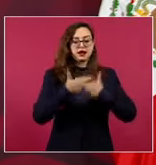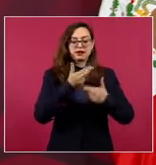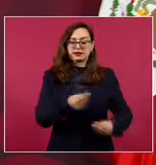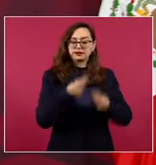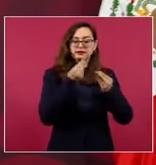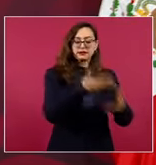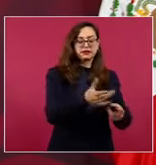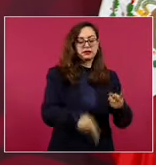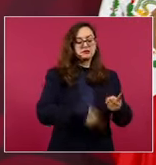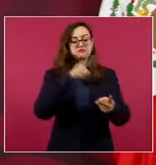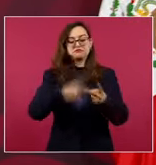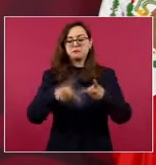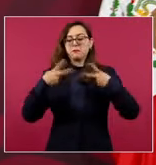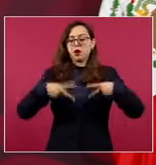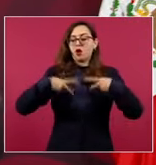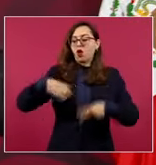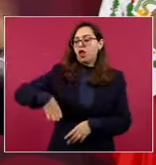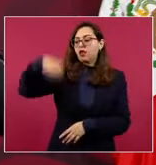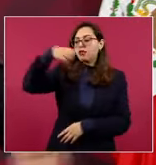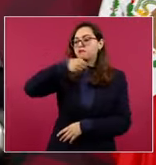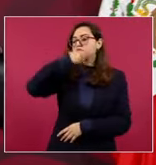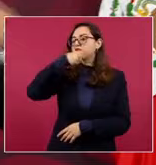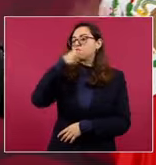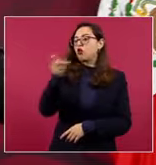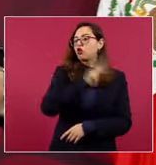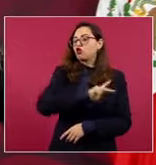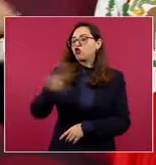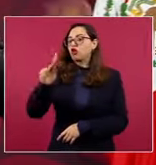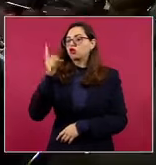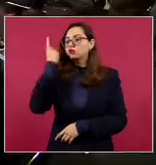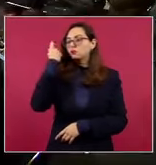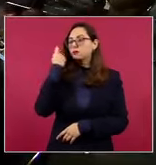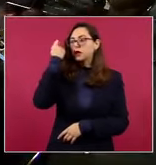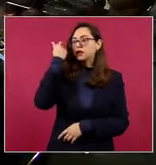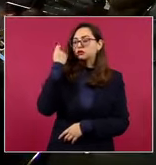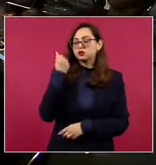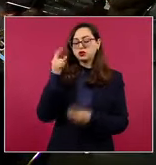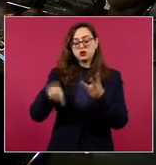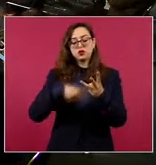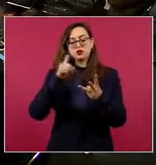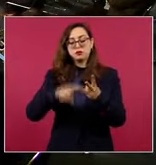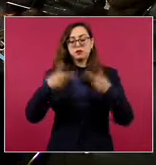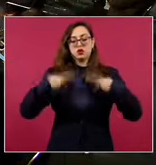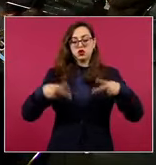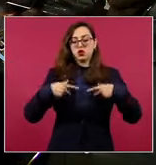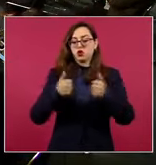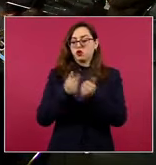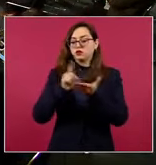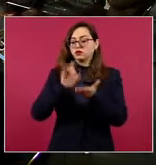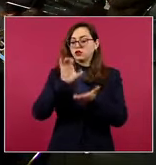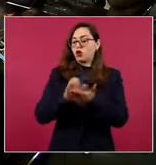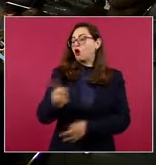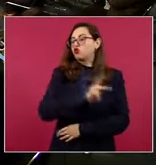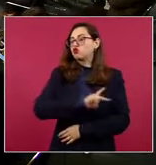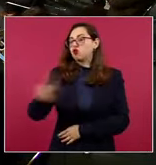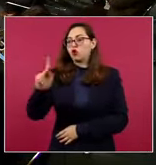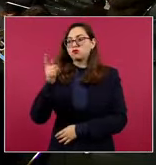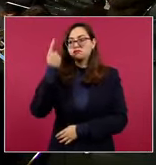país tengan una pensión, hacer justicia es que tengan pensión todos los discapacitados, hacer